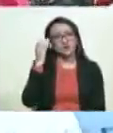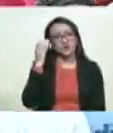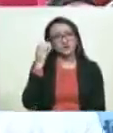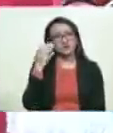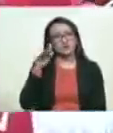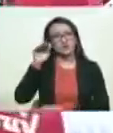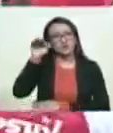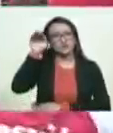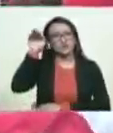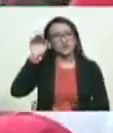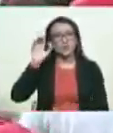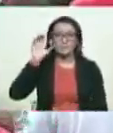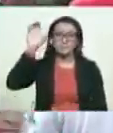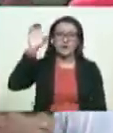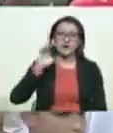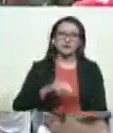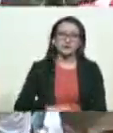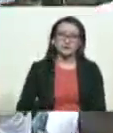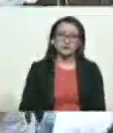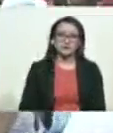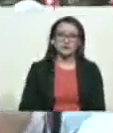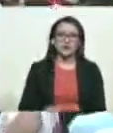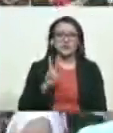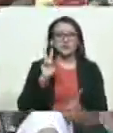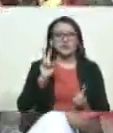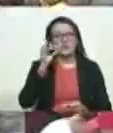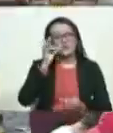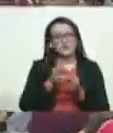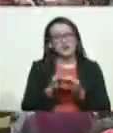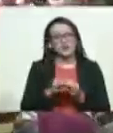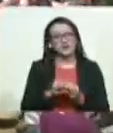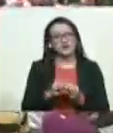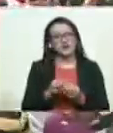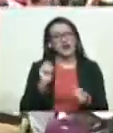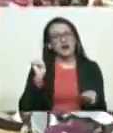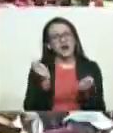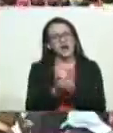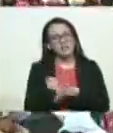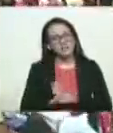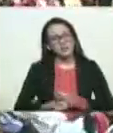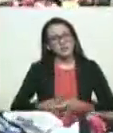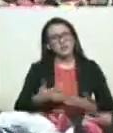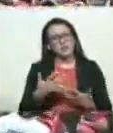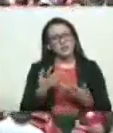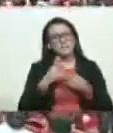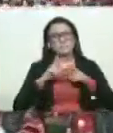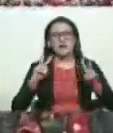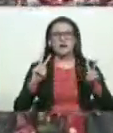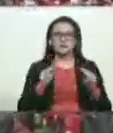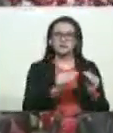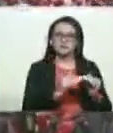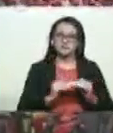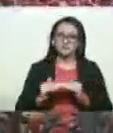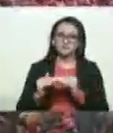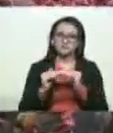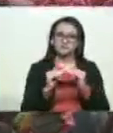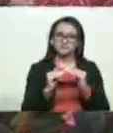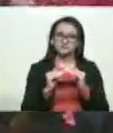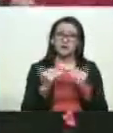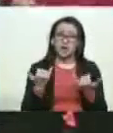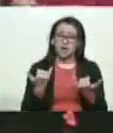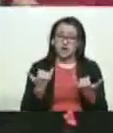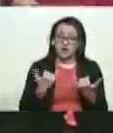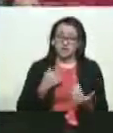espera la patria de nueva esperanza de grandes cambios de estabilidad de paz así les vengo a